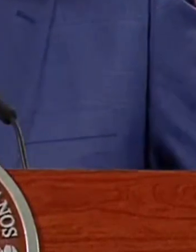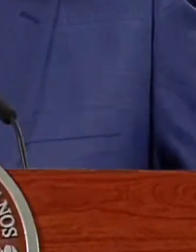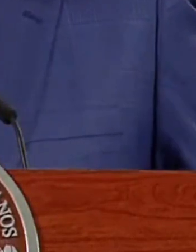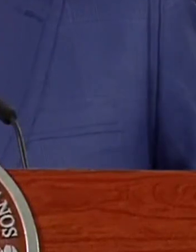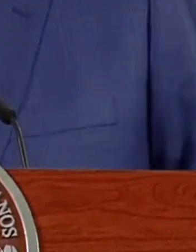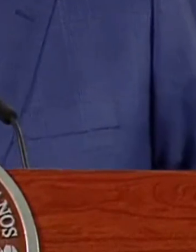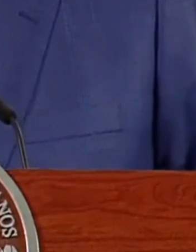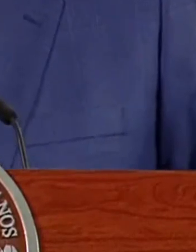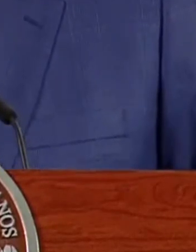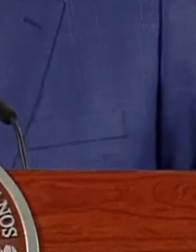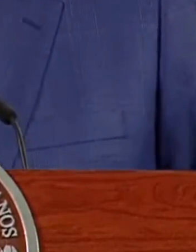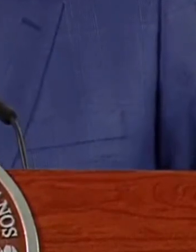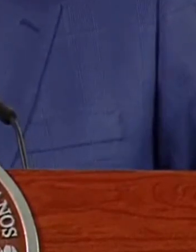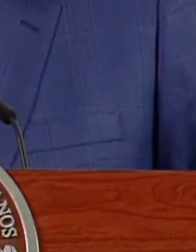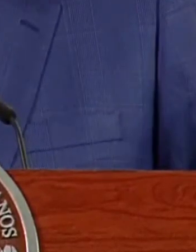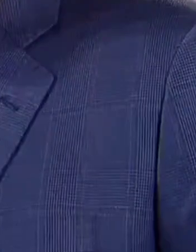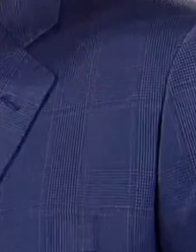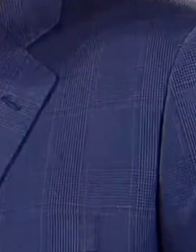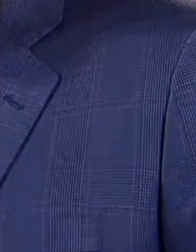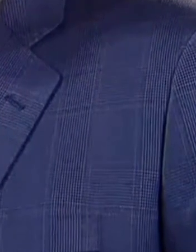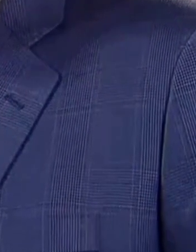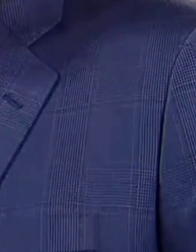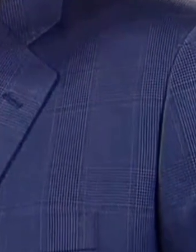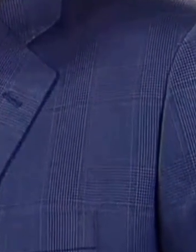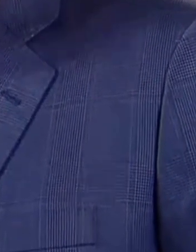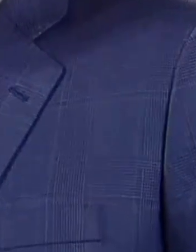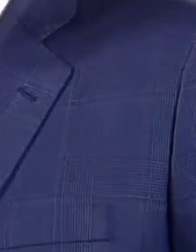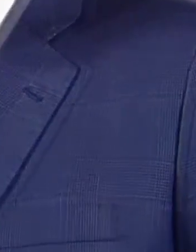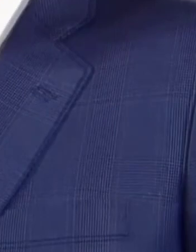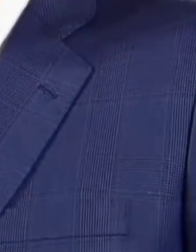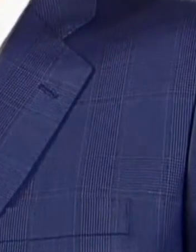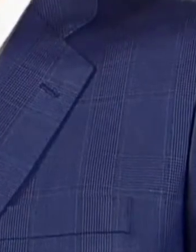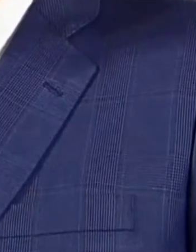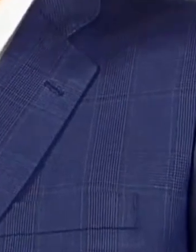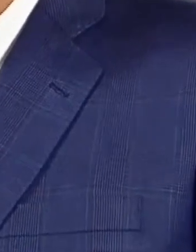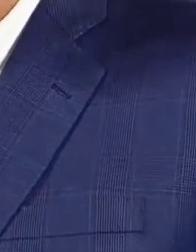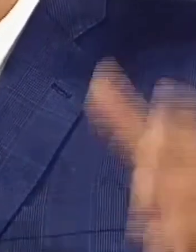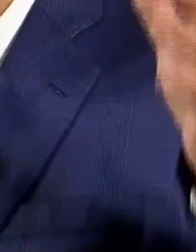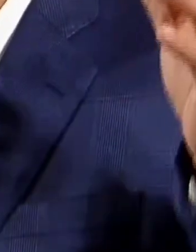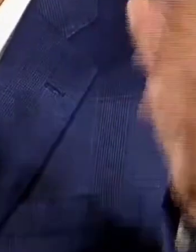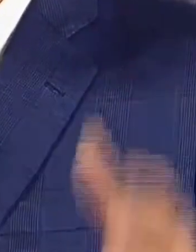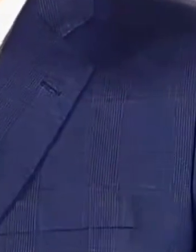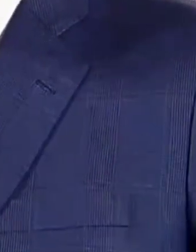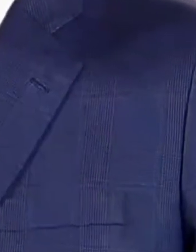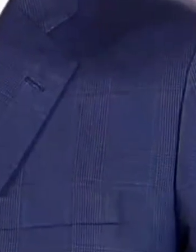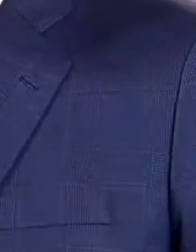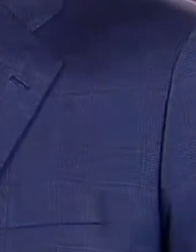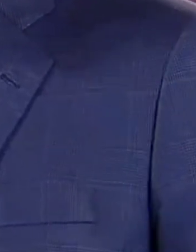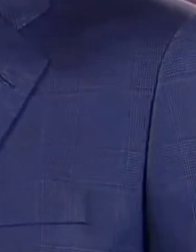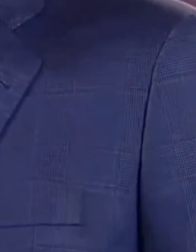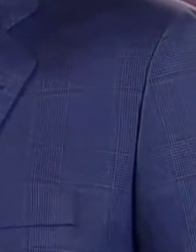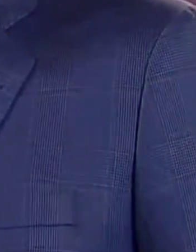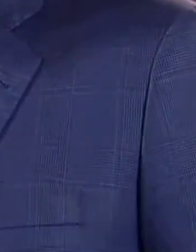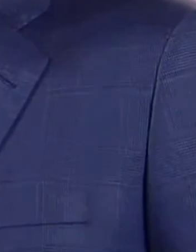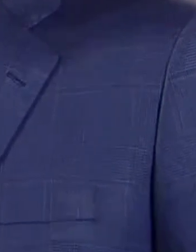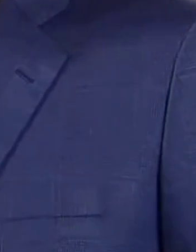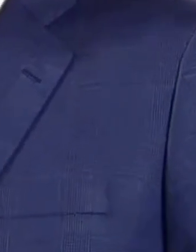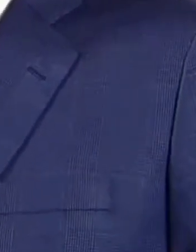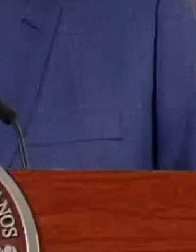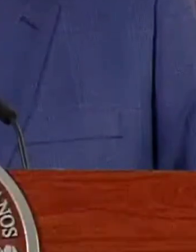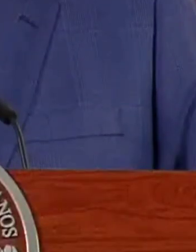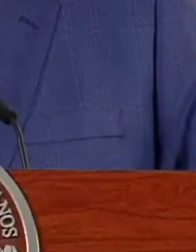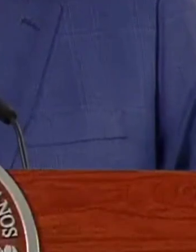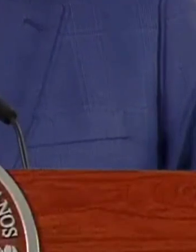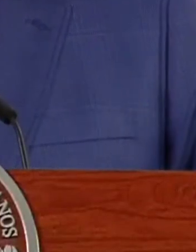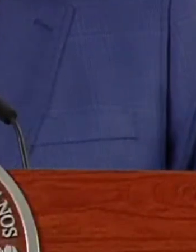pedí al doctor Hugo López-Gatell que él sea el que